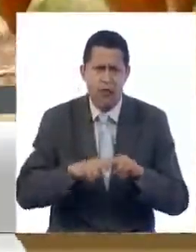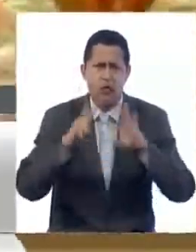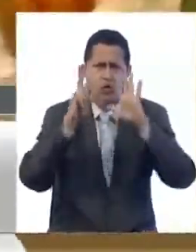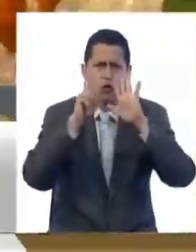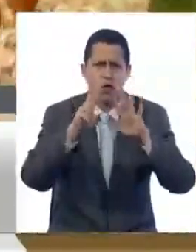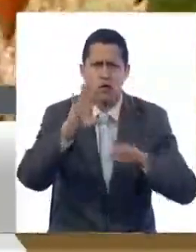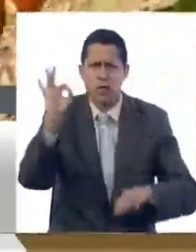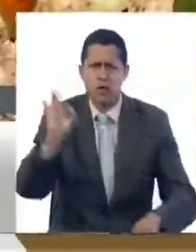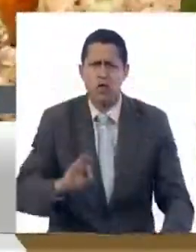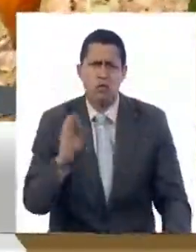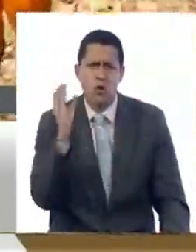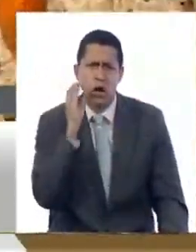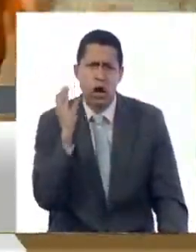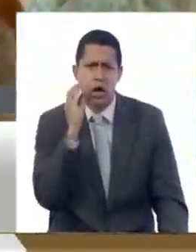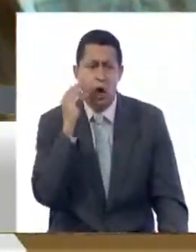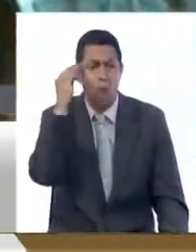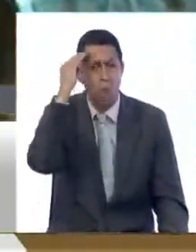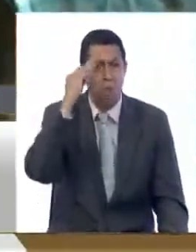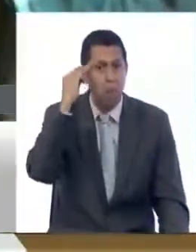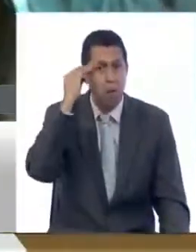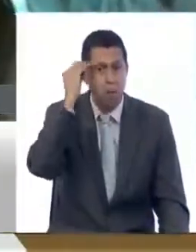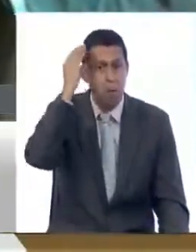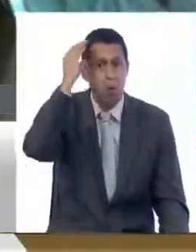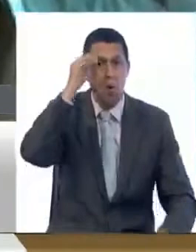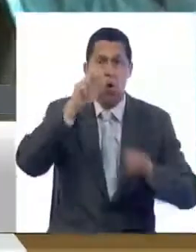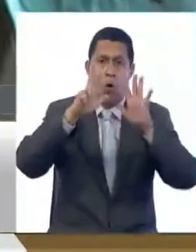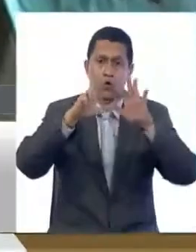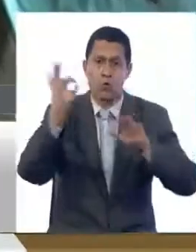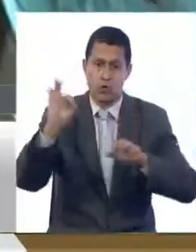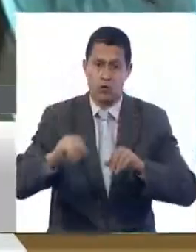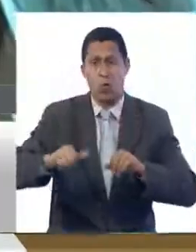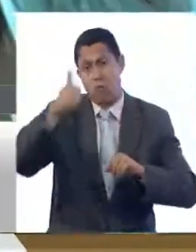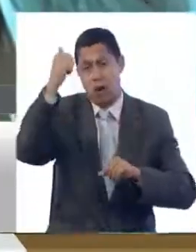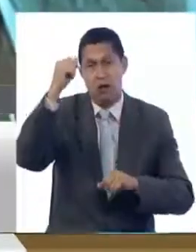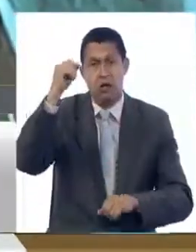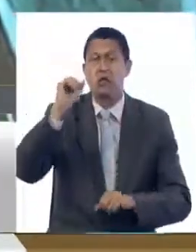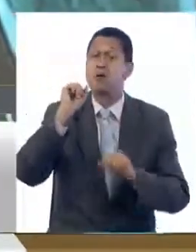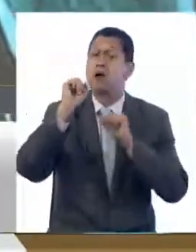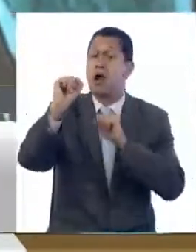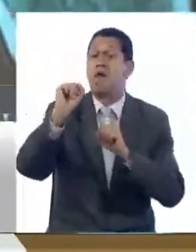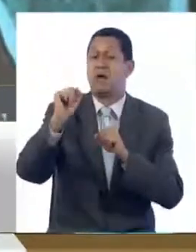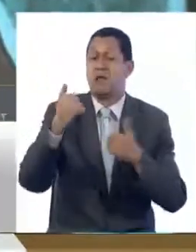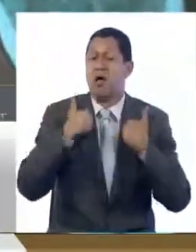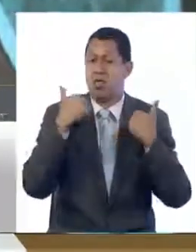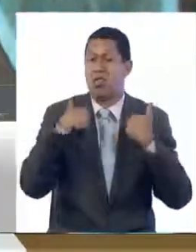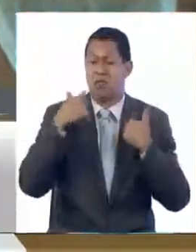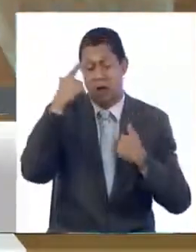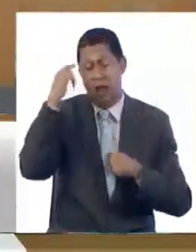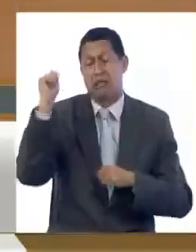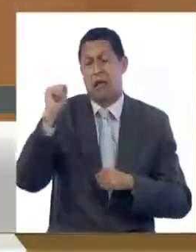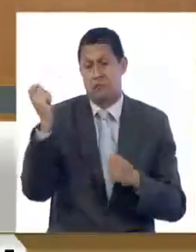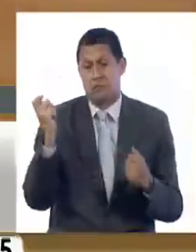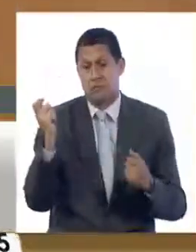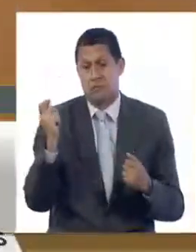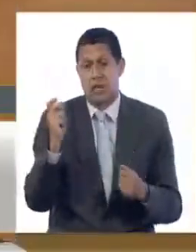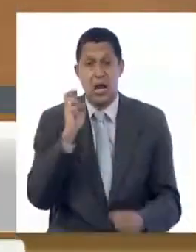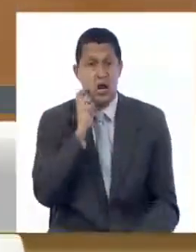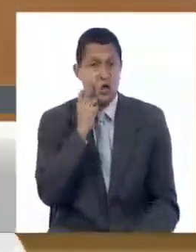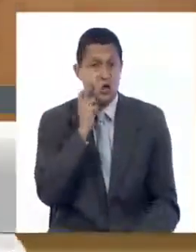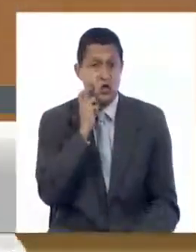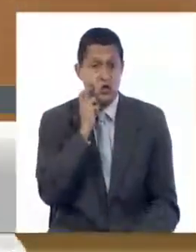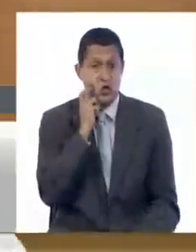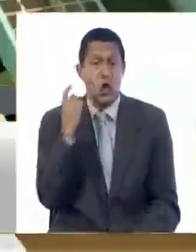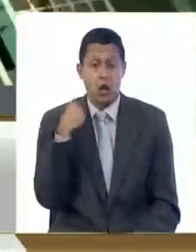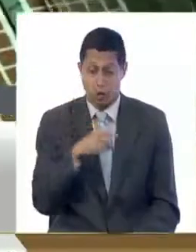70% de cacao, su memoria aumentaba 8% y reducía el riesgo de padecer de Alzheimer. El chocolate es rico